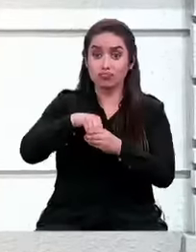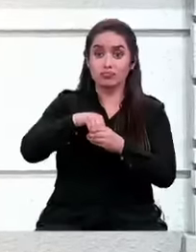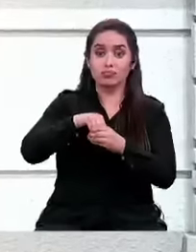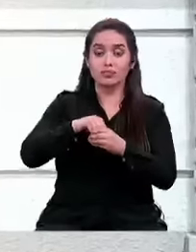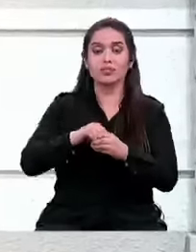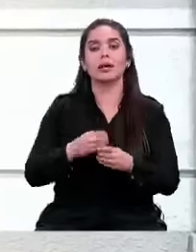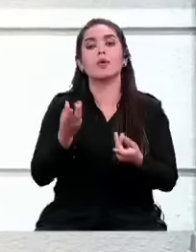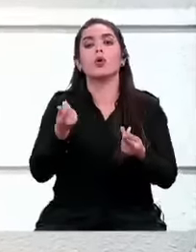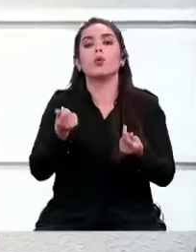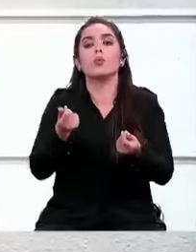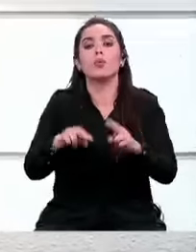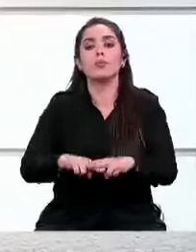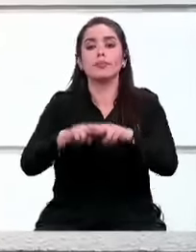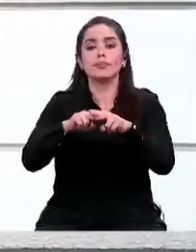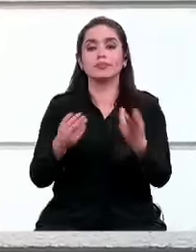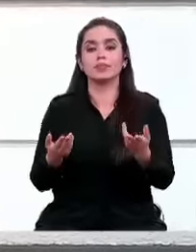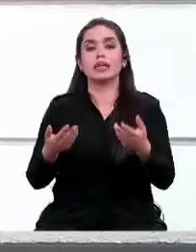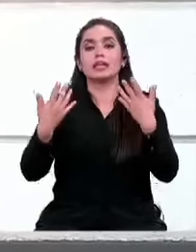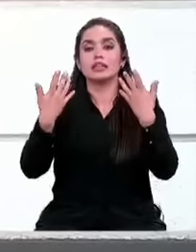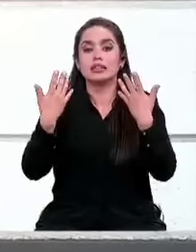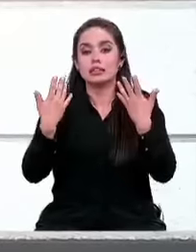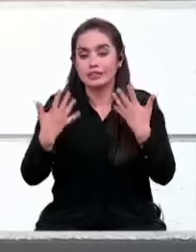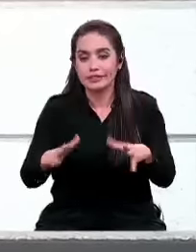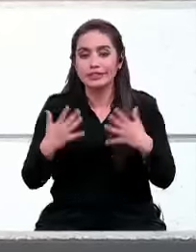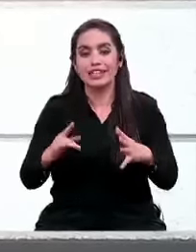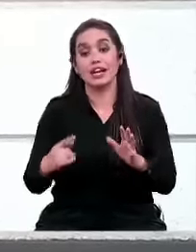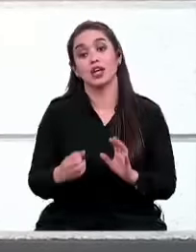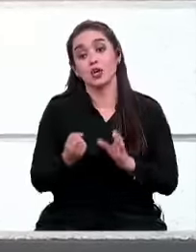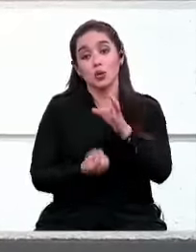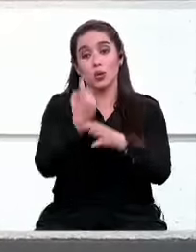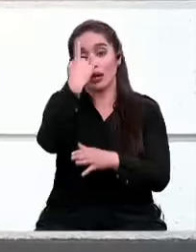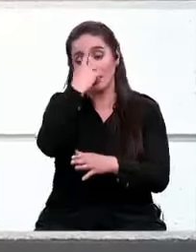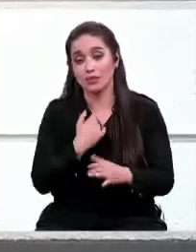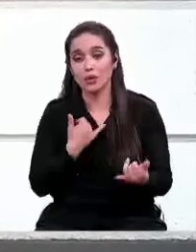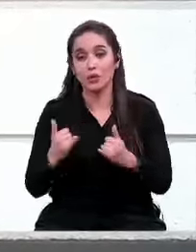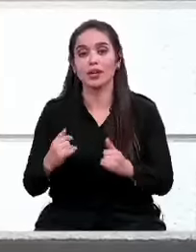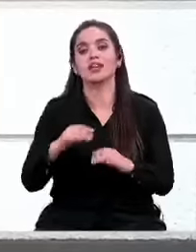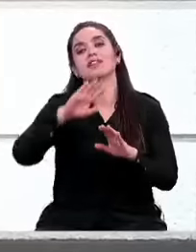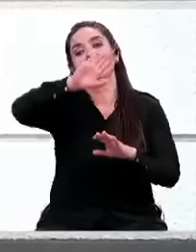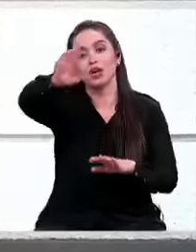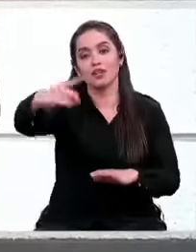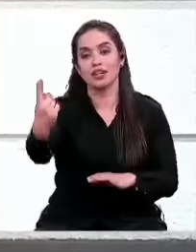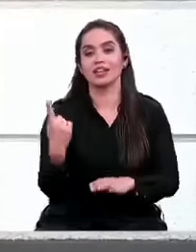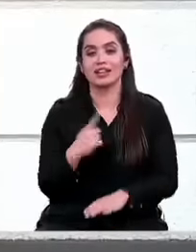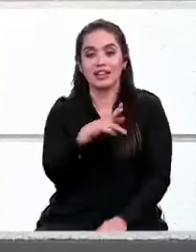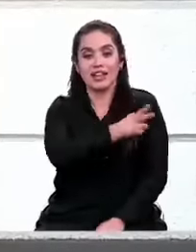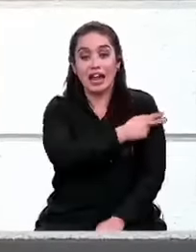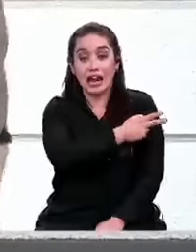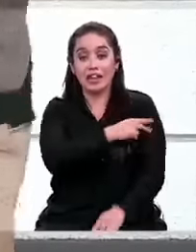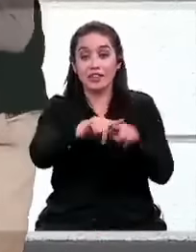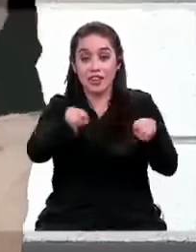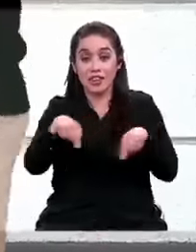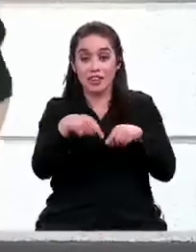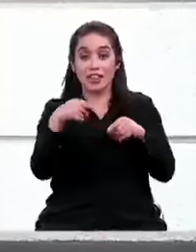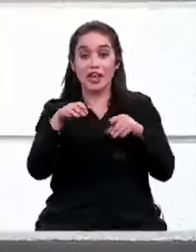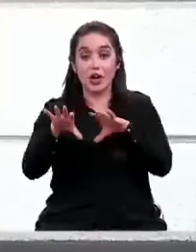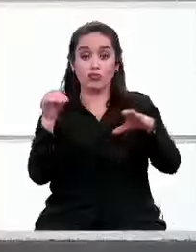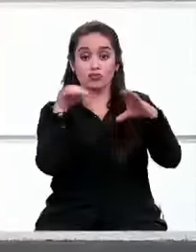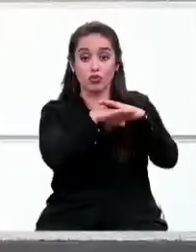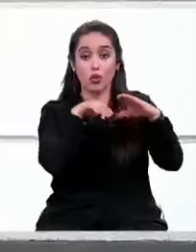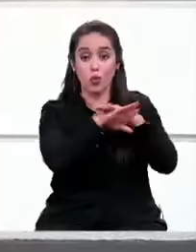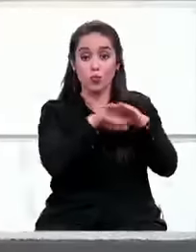¿La cifra? Bueno, entonces, ahora que ya presentamos nuestro nuevo juguete, quiero dejar con ustedes a nuestro jefe de bodega, quien va a dar la cifra. ¿Qué pasa, el